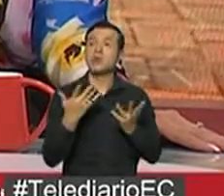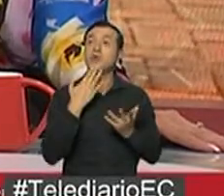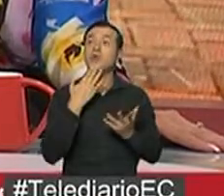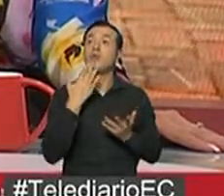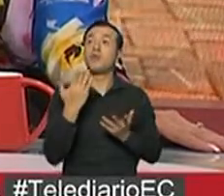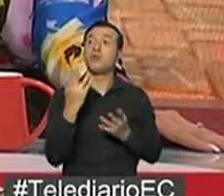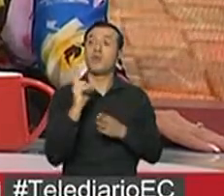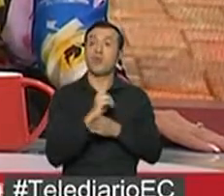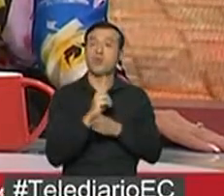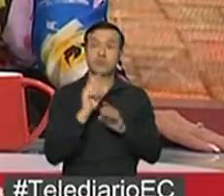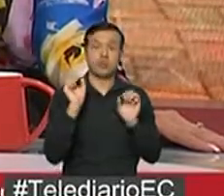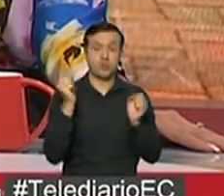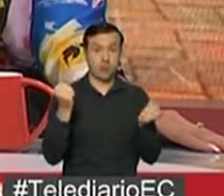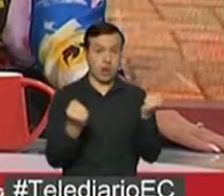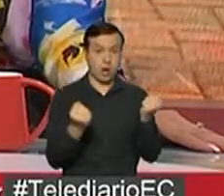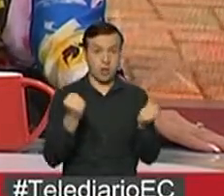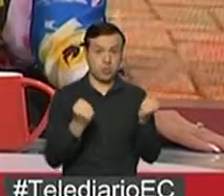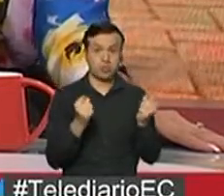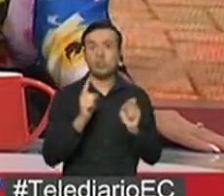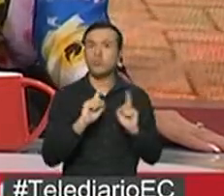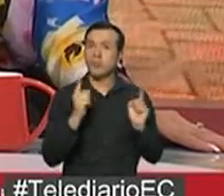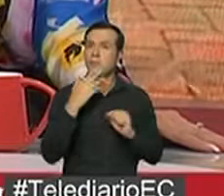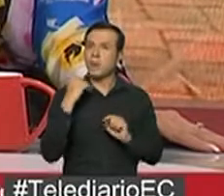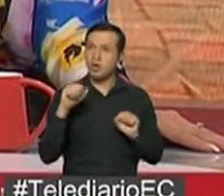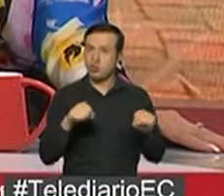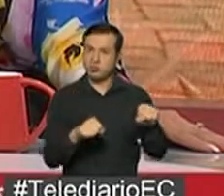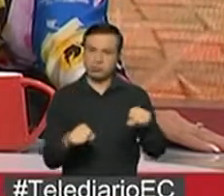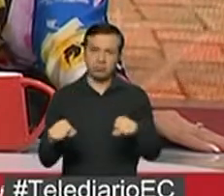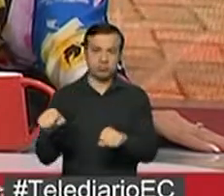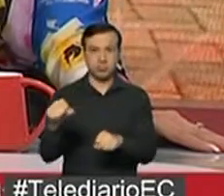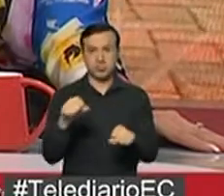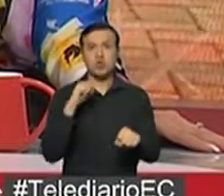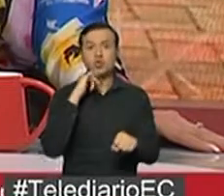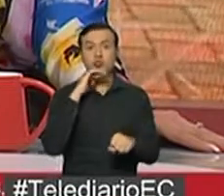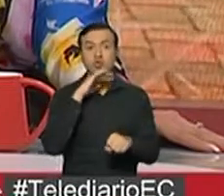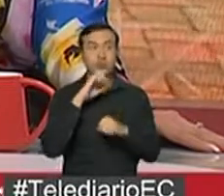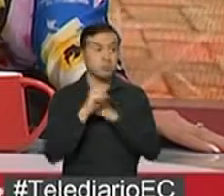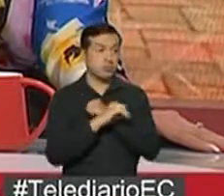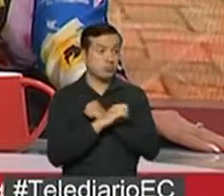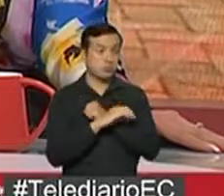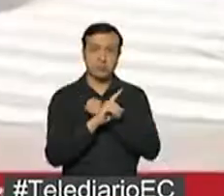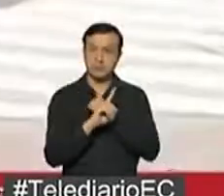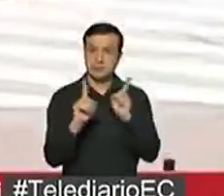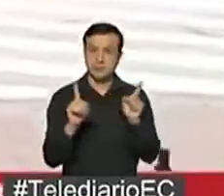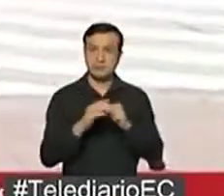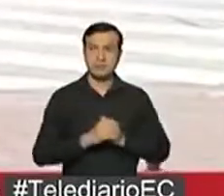el uso del vehículo en distancias cortas y reducir las emisiones de co2